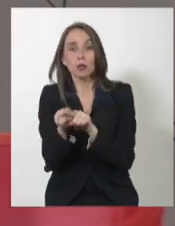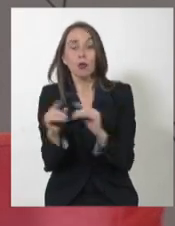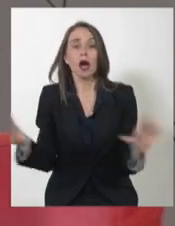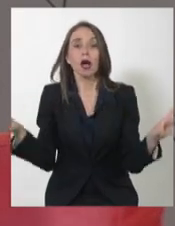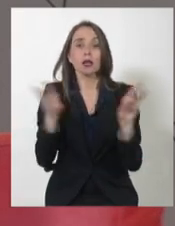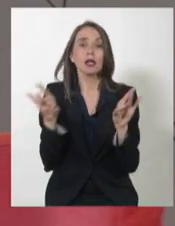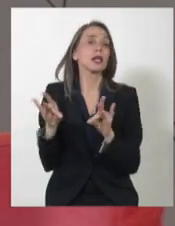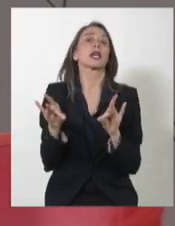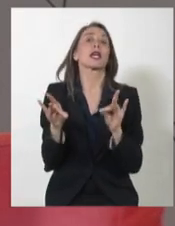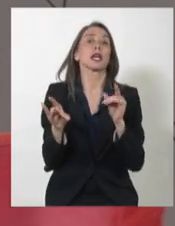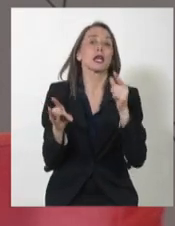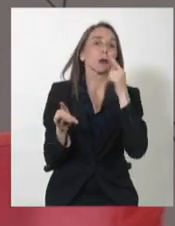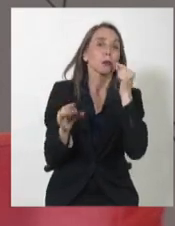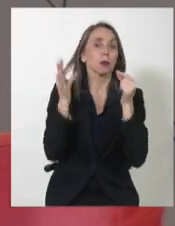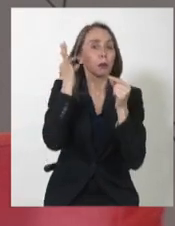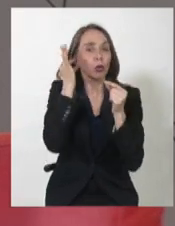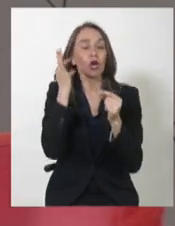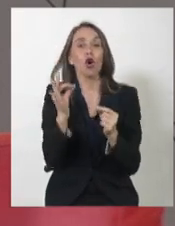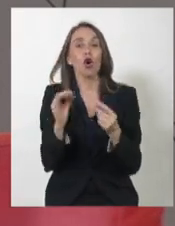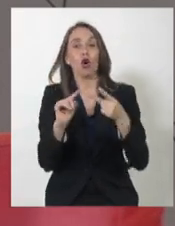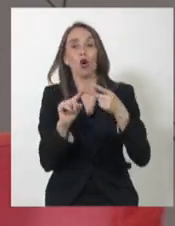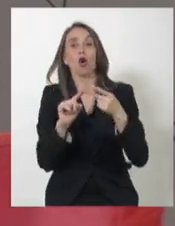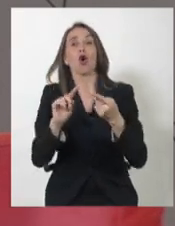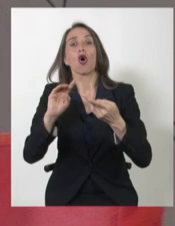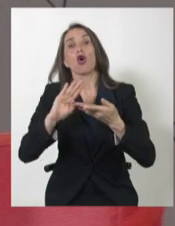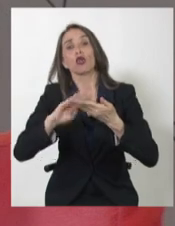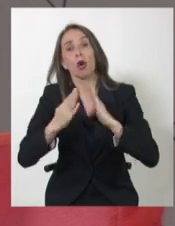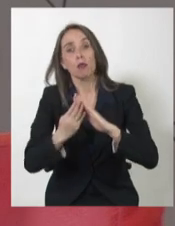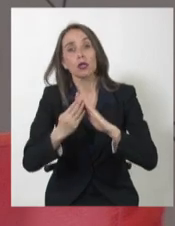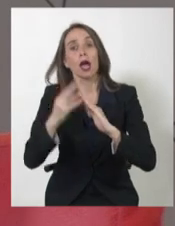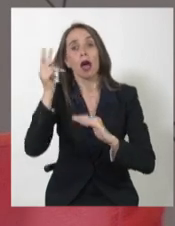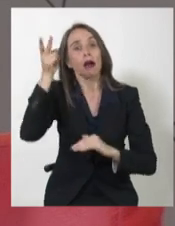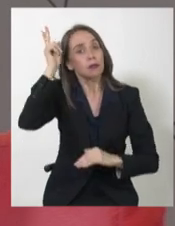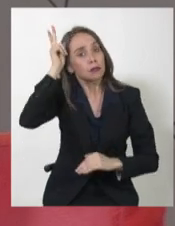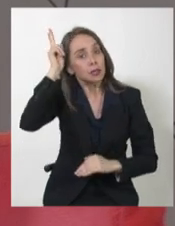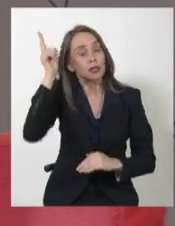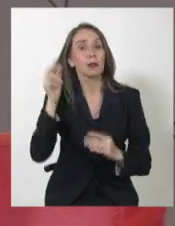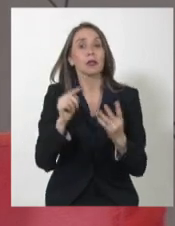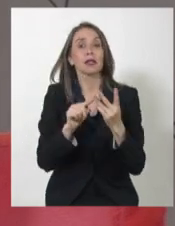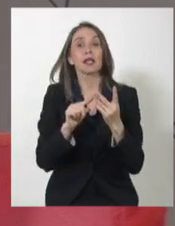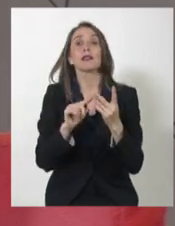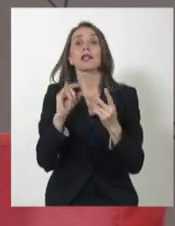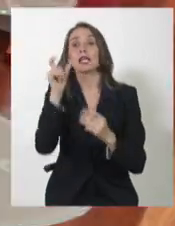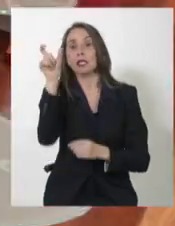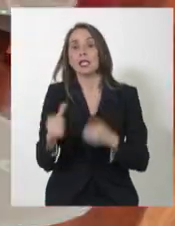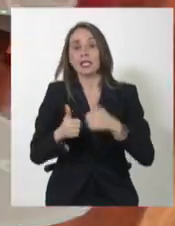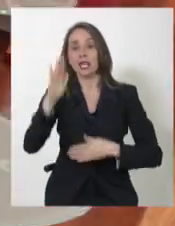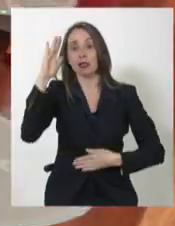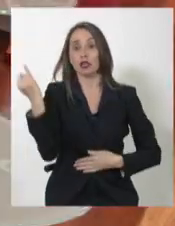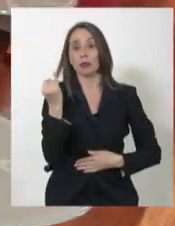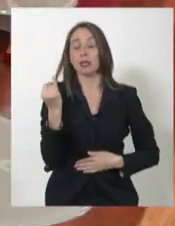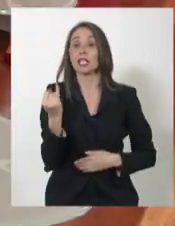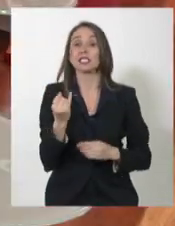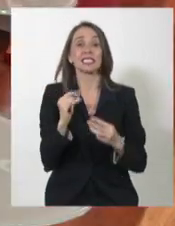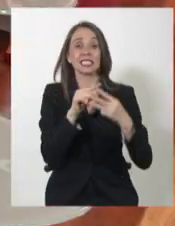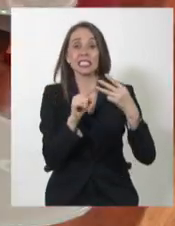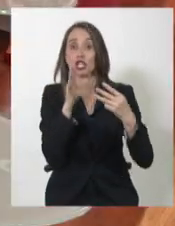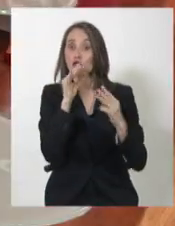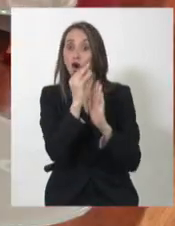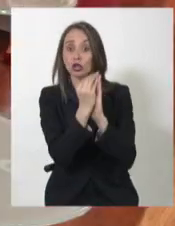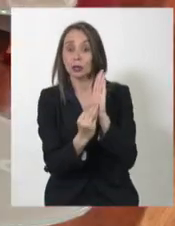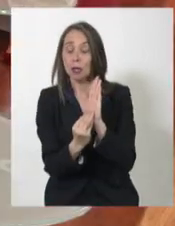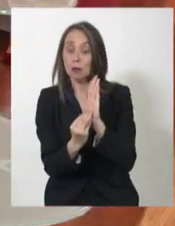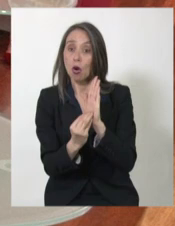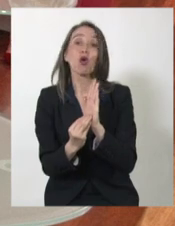independientes, tienen que ser atendidas, porque si no, está en juego la legitimidad democrática del proceso. Creo que ya estamos en un